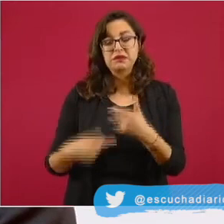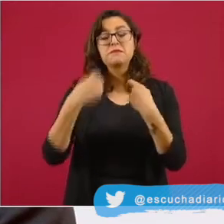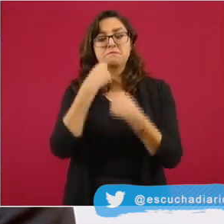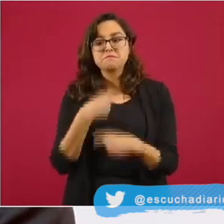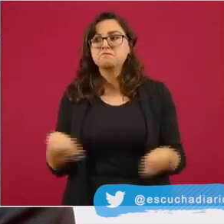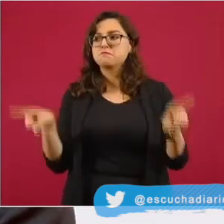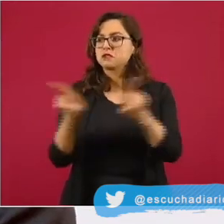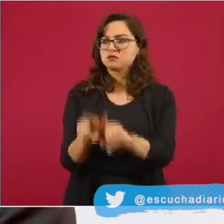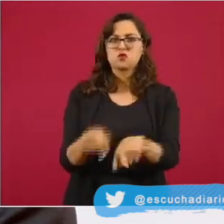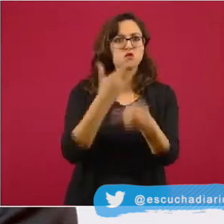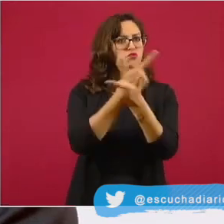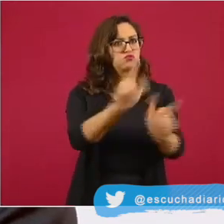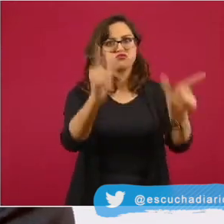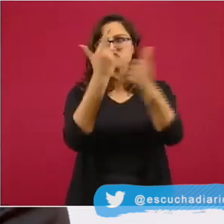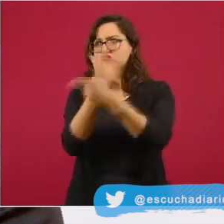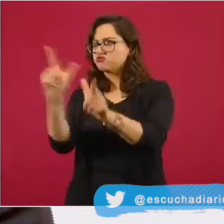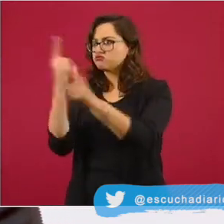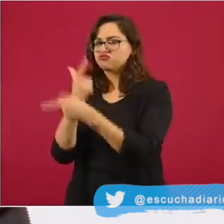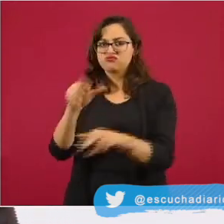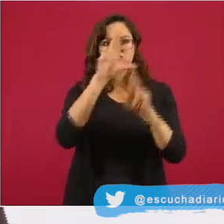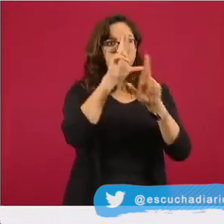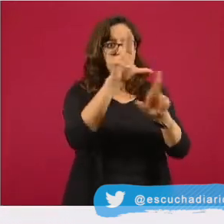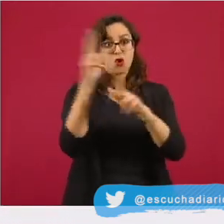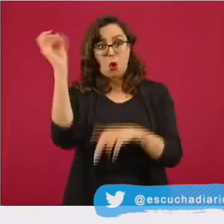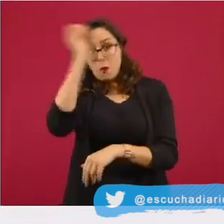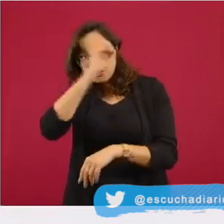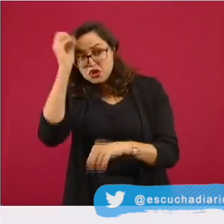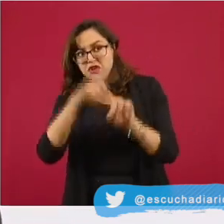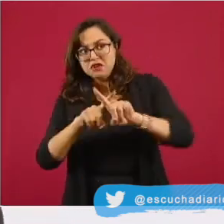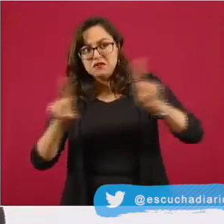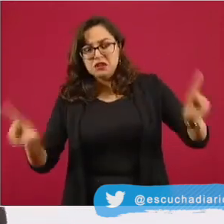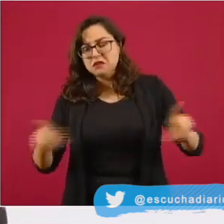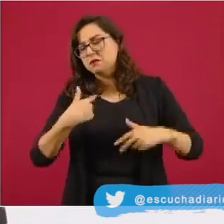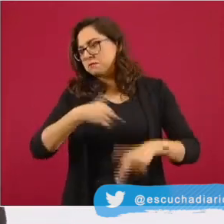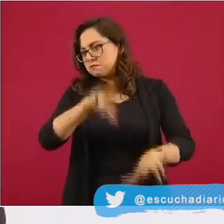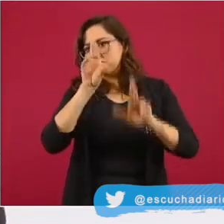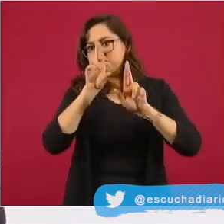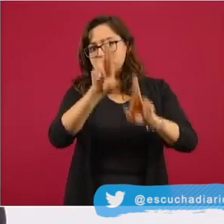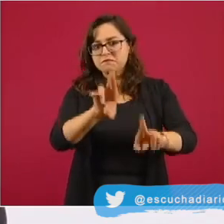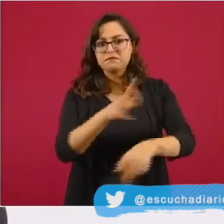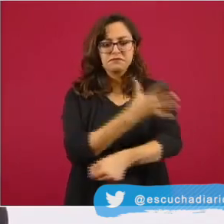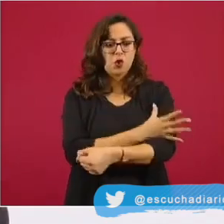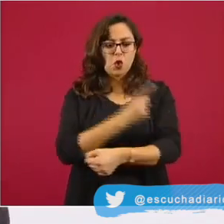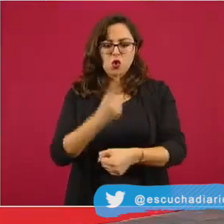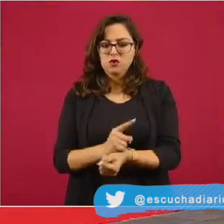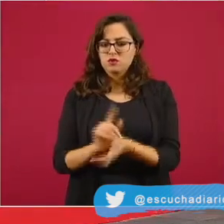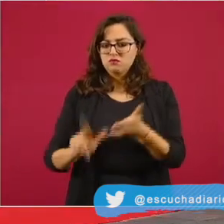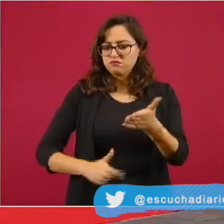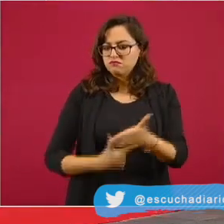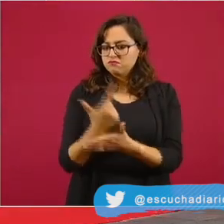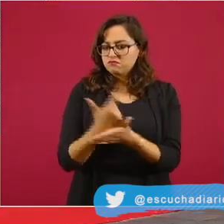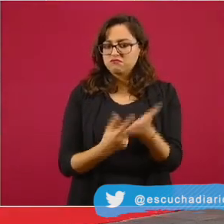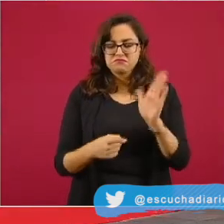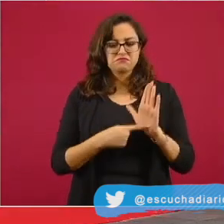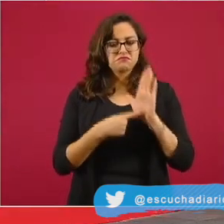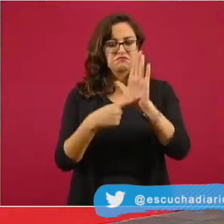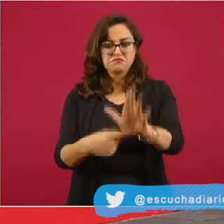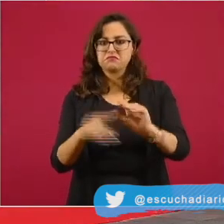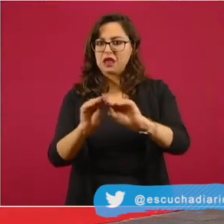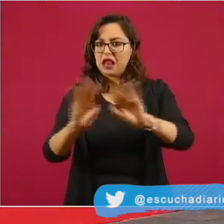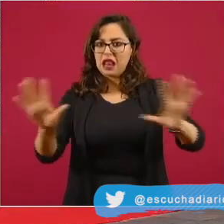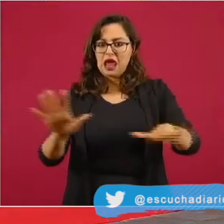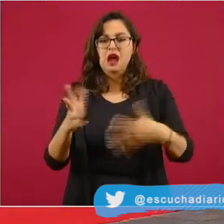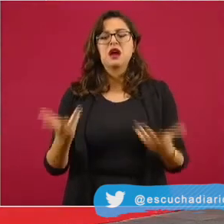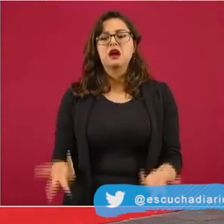disentir, hay transparencia plena y derecho a la información, no se censura a